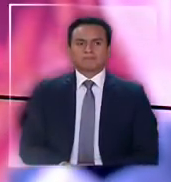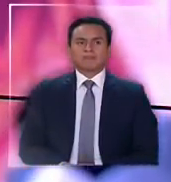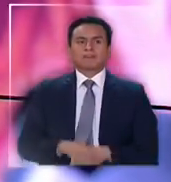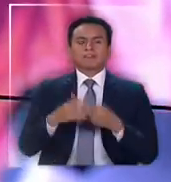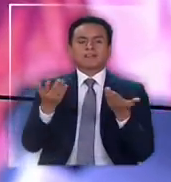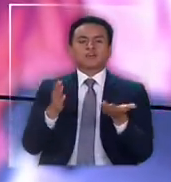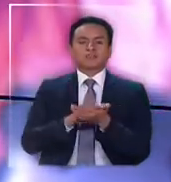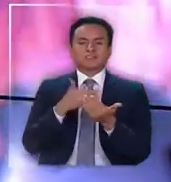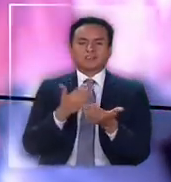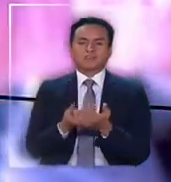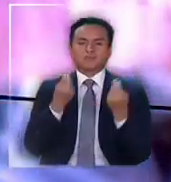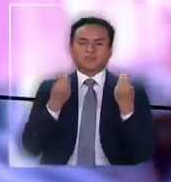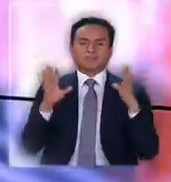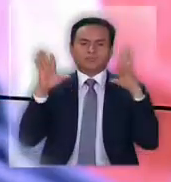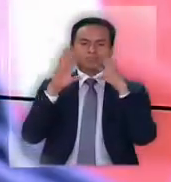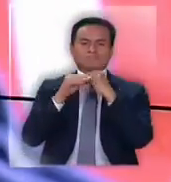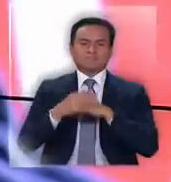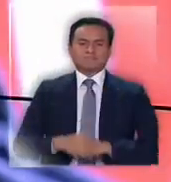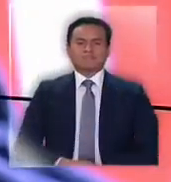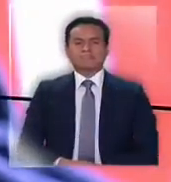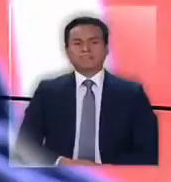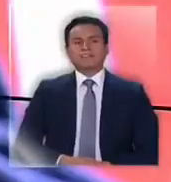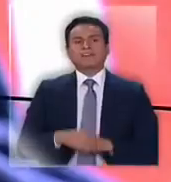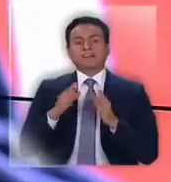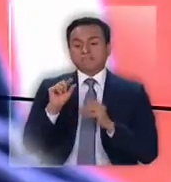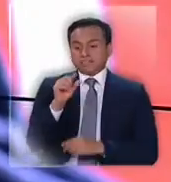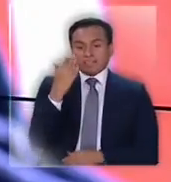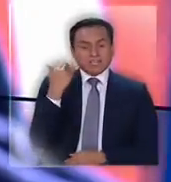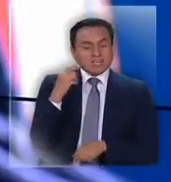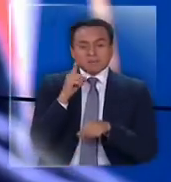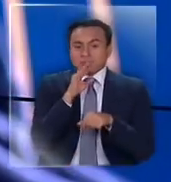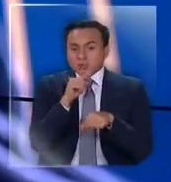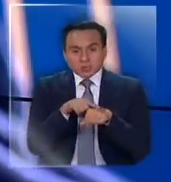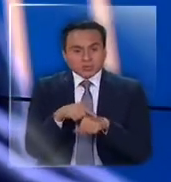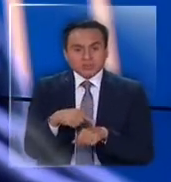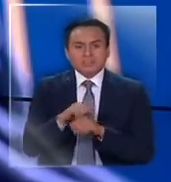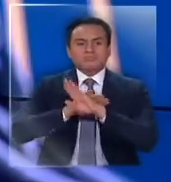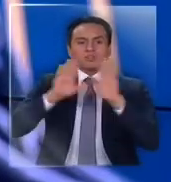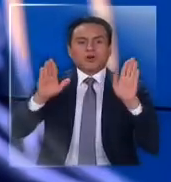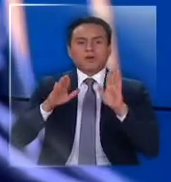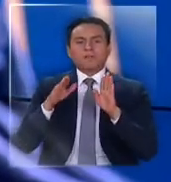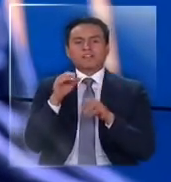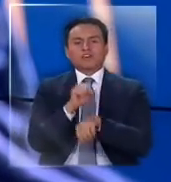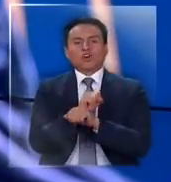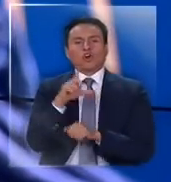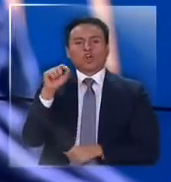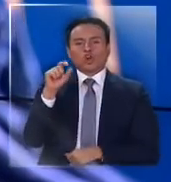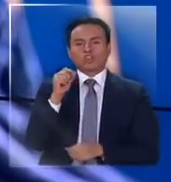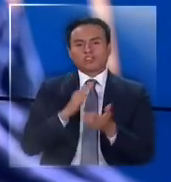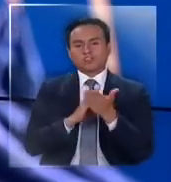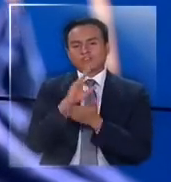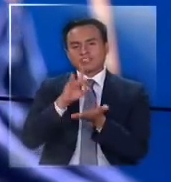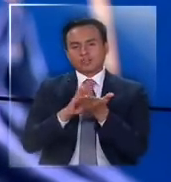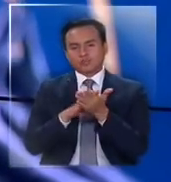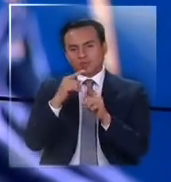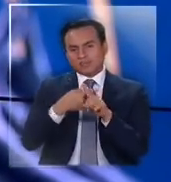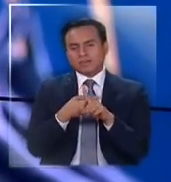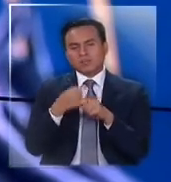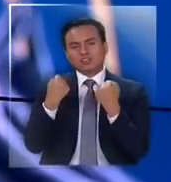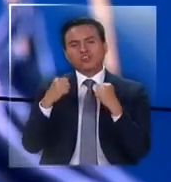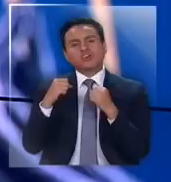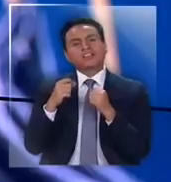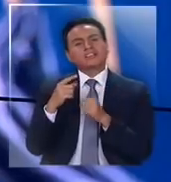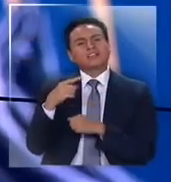¿Qué tal? ¿Cómo están? Muy buenas noches. Hace instantes, solo minutos, terminó el partido de Colo-Colo iniciando esta nueva fecha del Campeonato